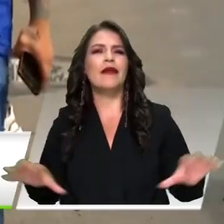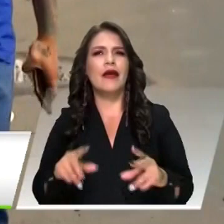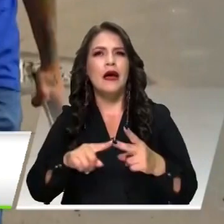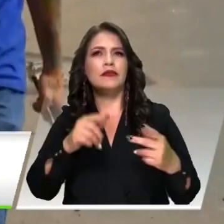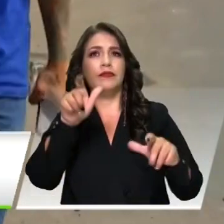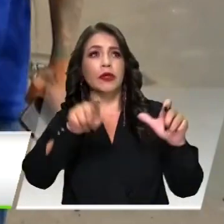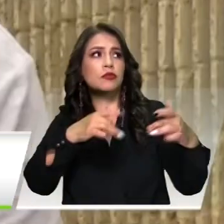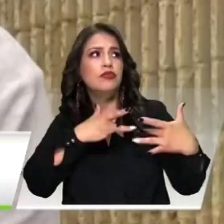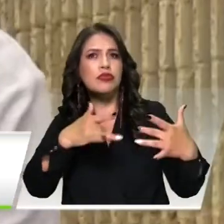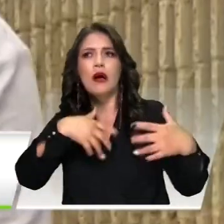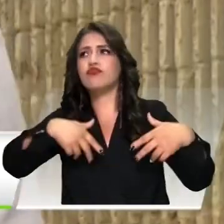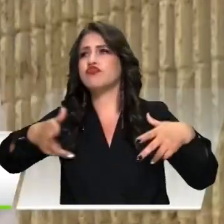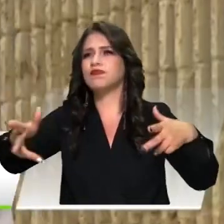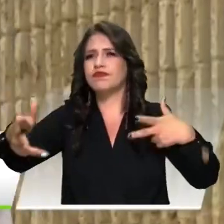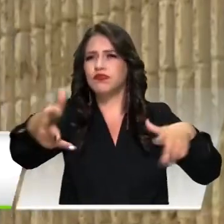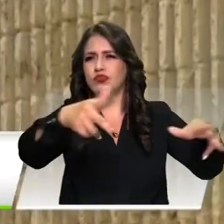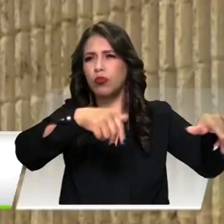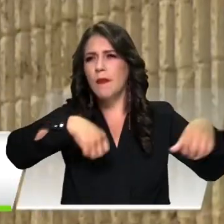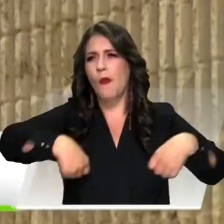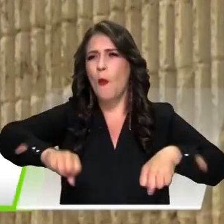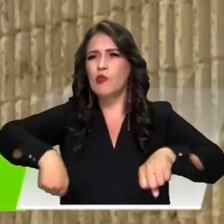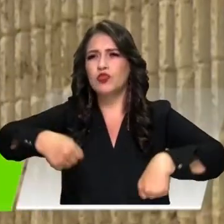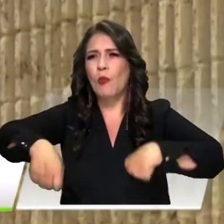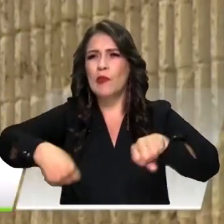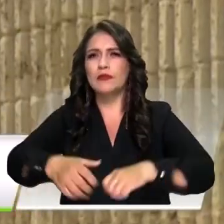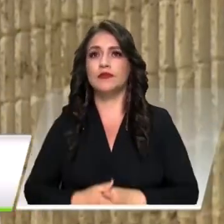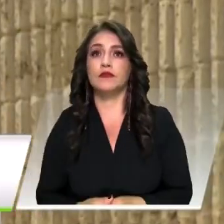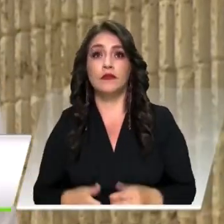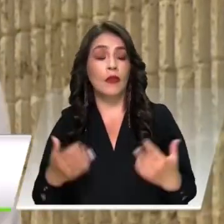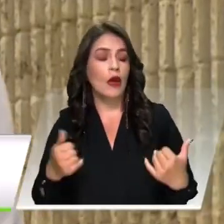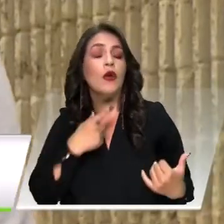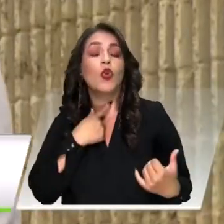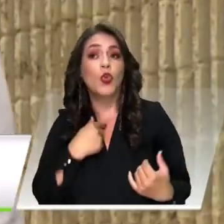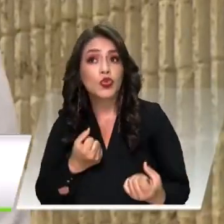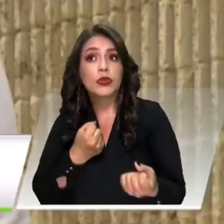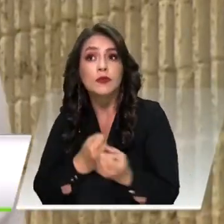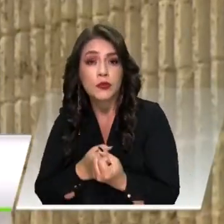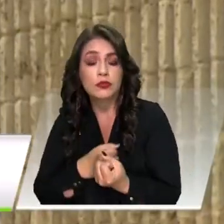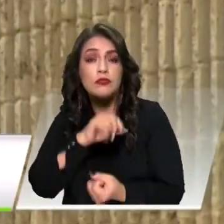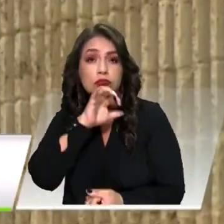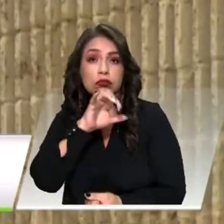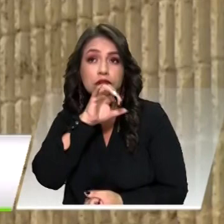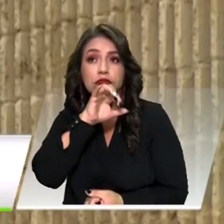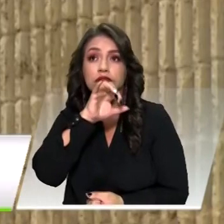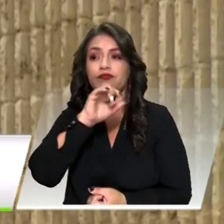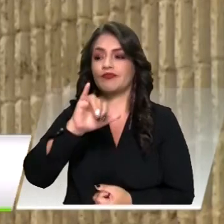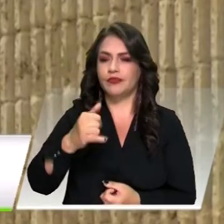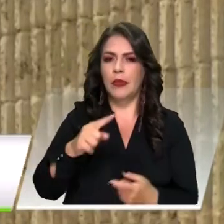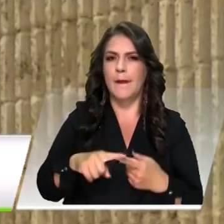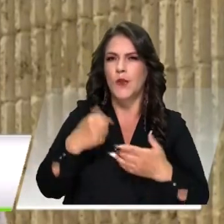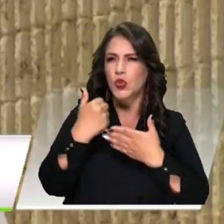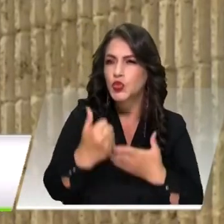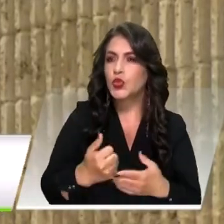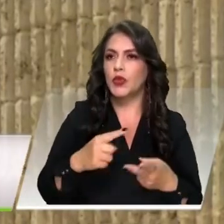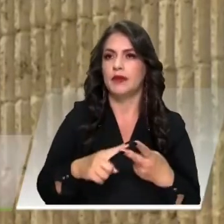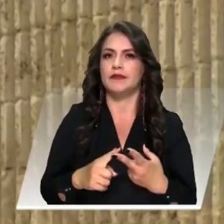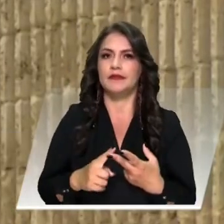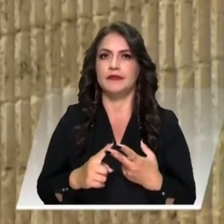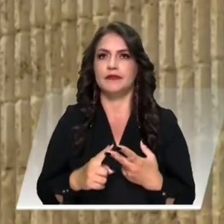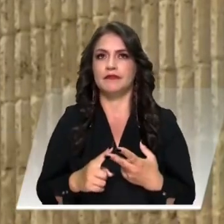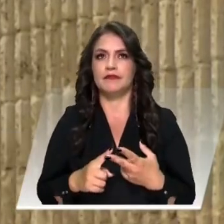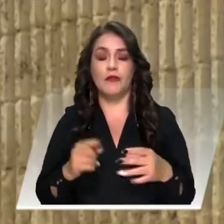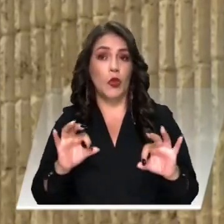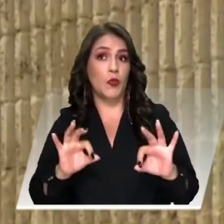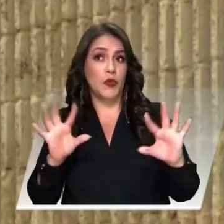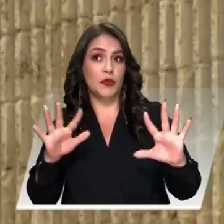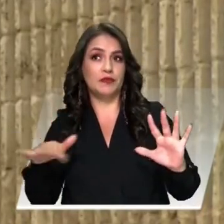de esparcimiento. En este momento ayudamos a los perritos porque nos gusta acompañarlos, darles una